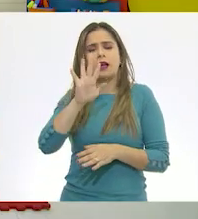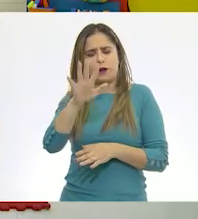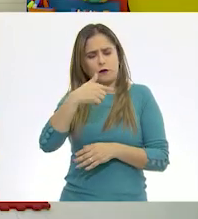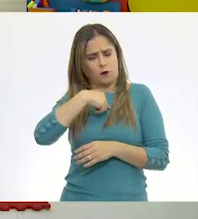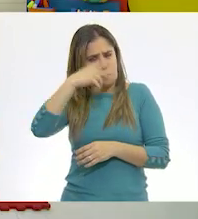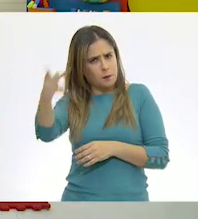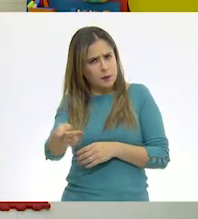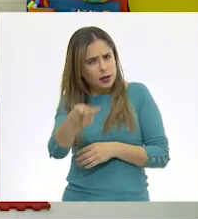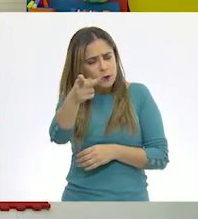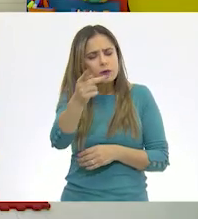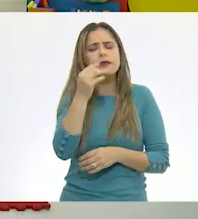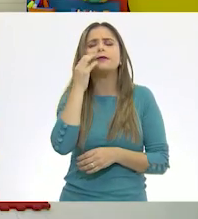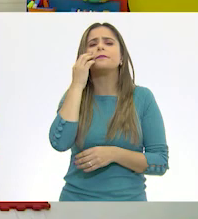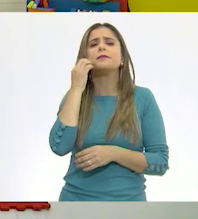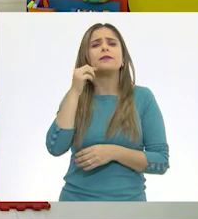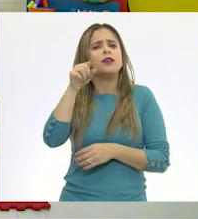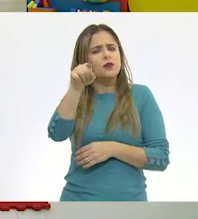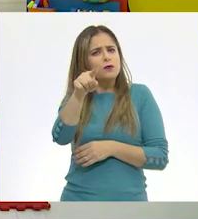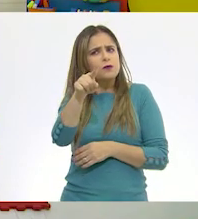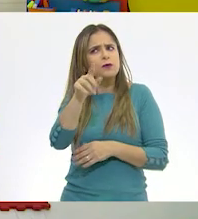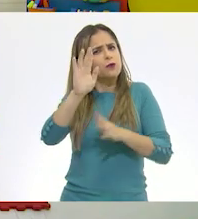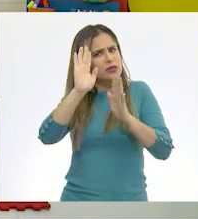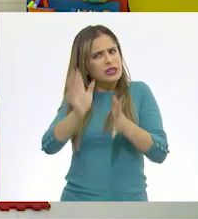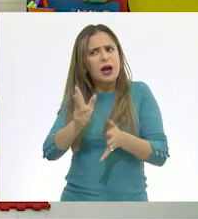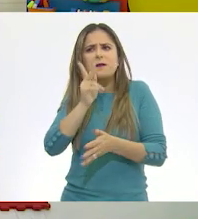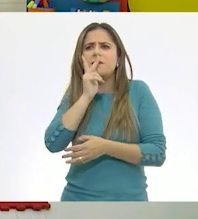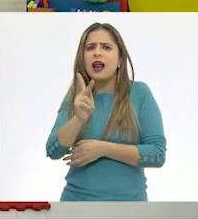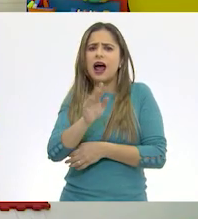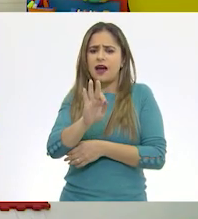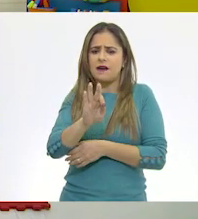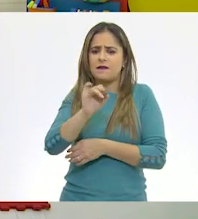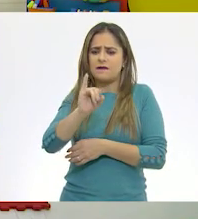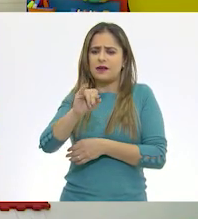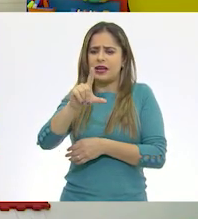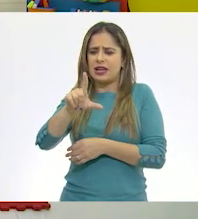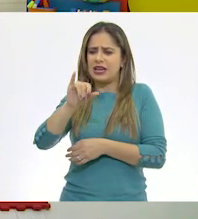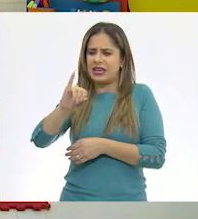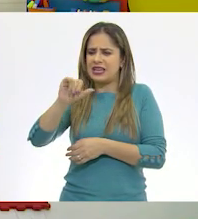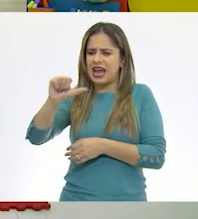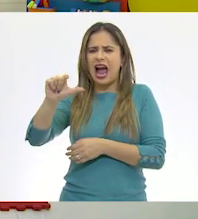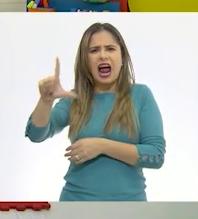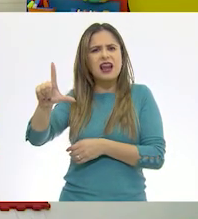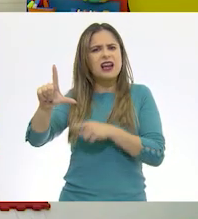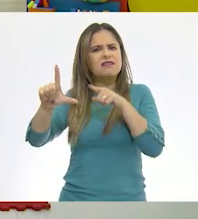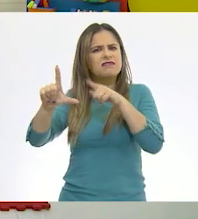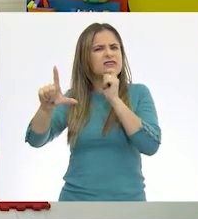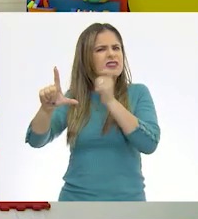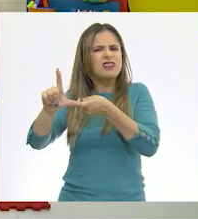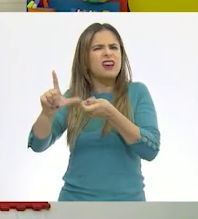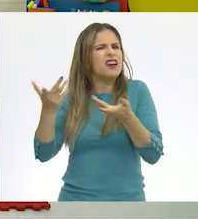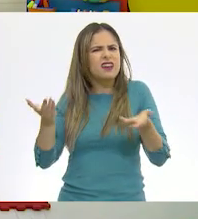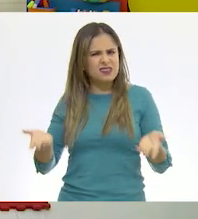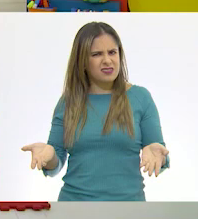pregunta. ¿Ustedes habrán escuchado la palabra filial? ¿Qué creen que